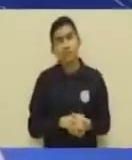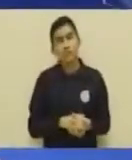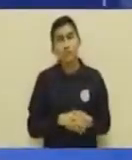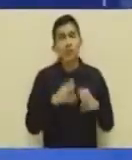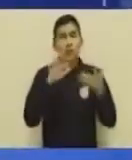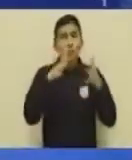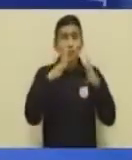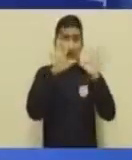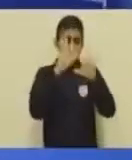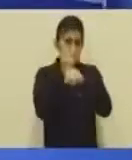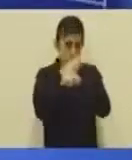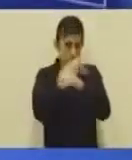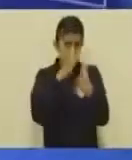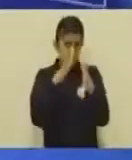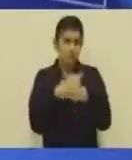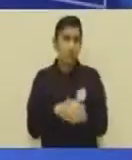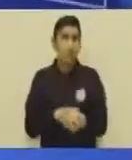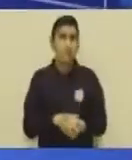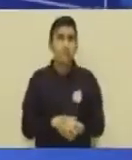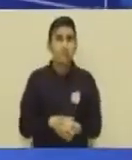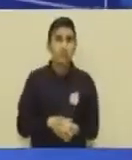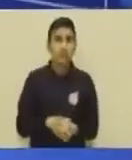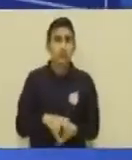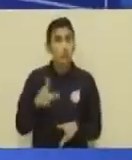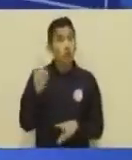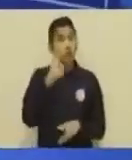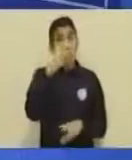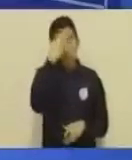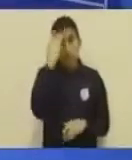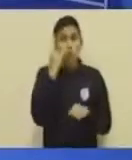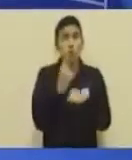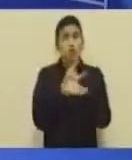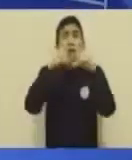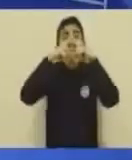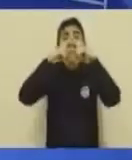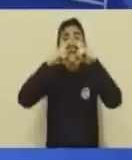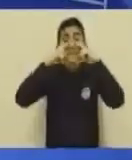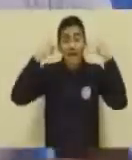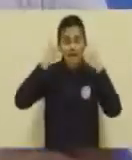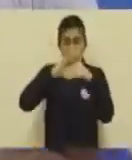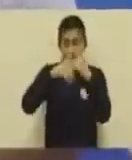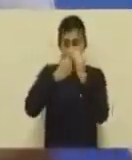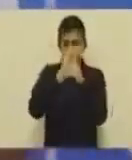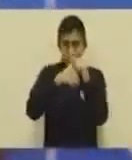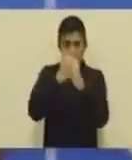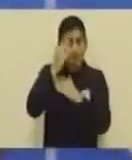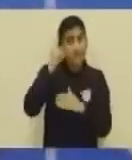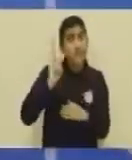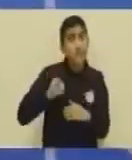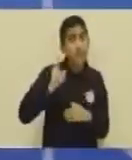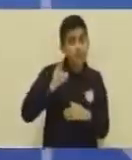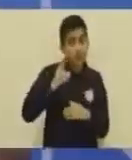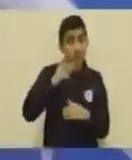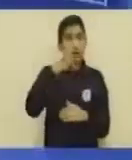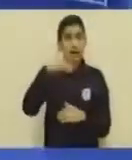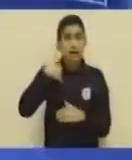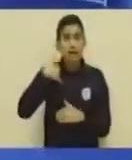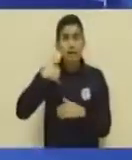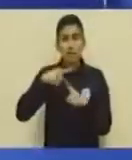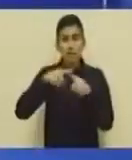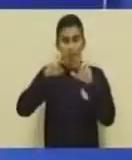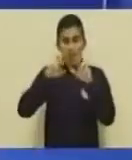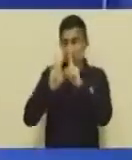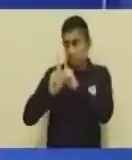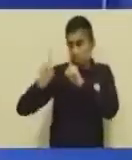Dedícale alrededor de 10 minutos. No se te olvide utilizar la mascarilla, lavarte constantemente las manos, mantener